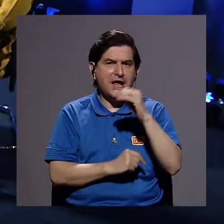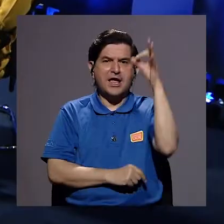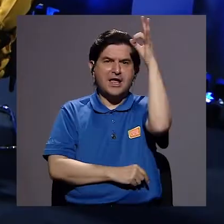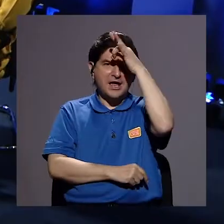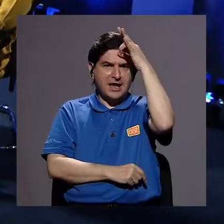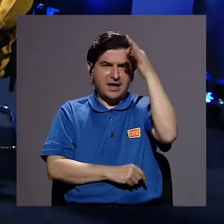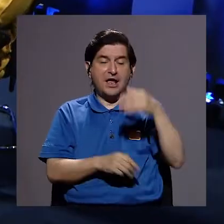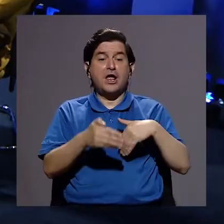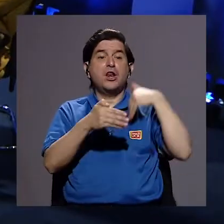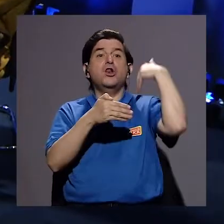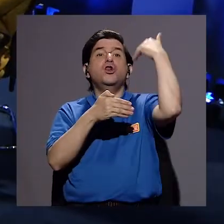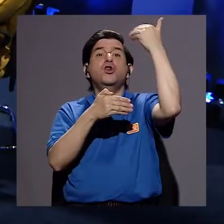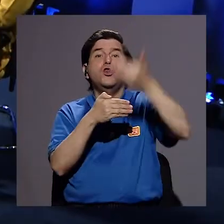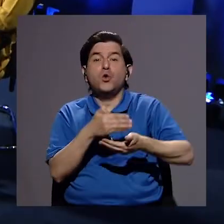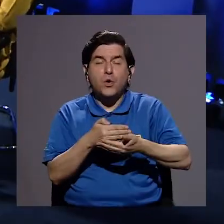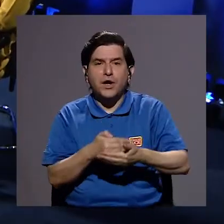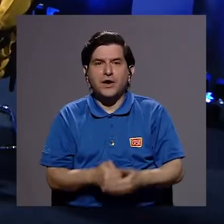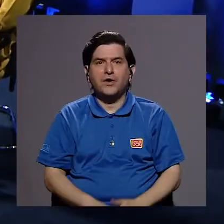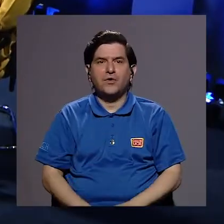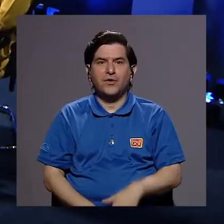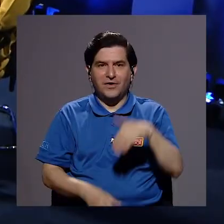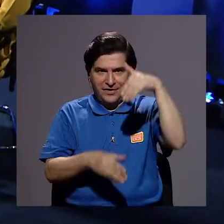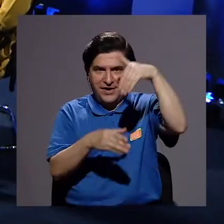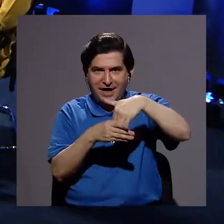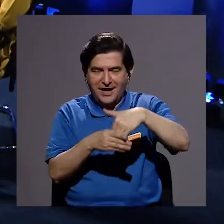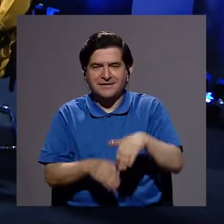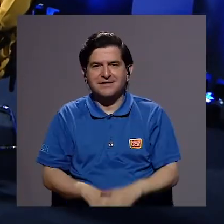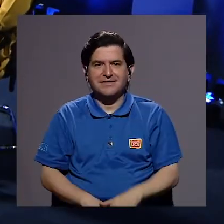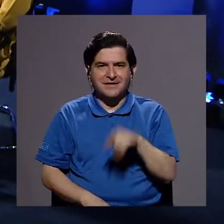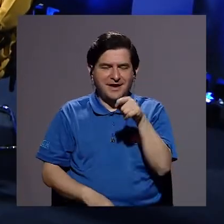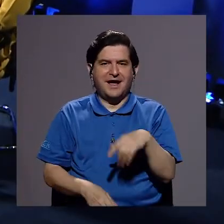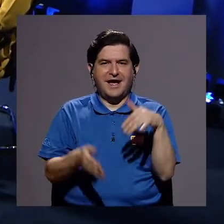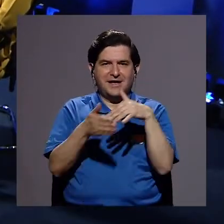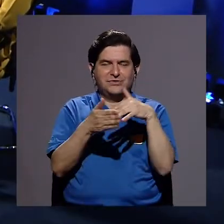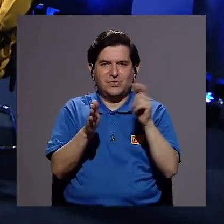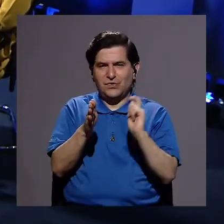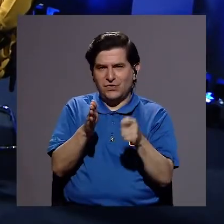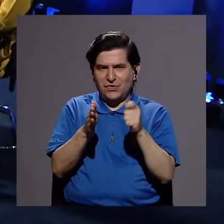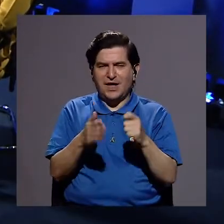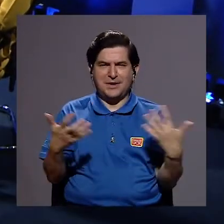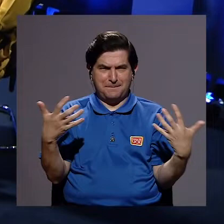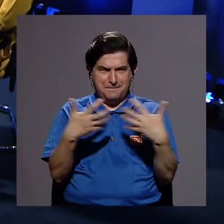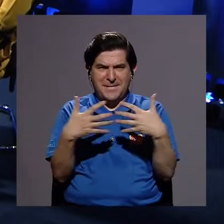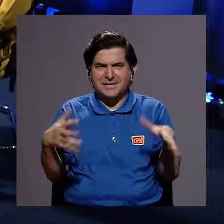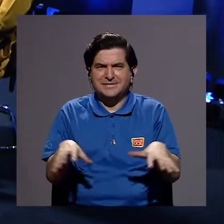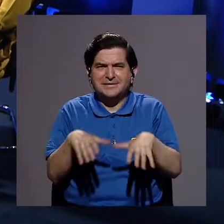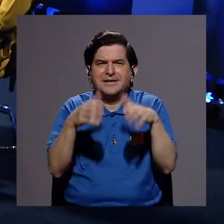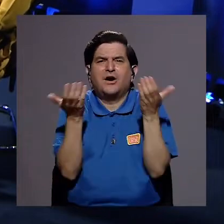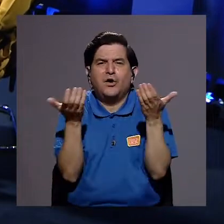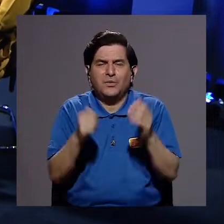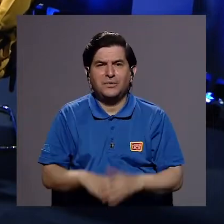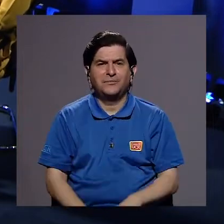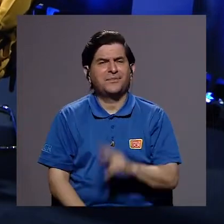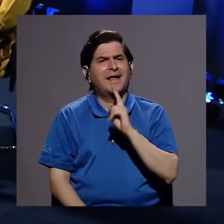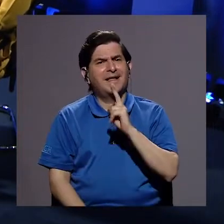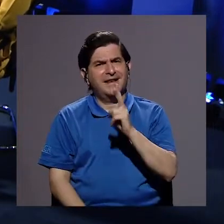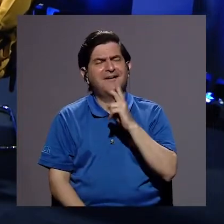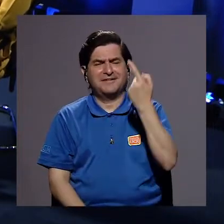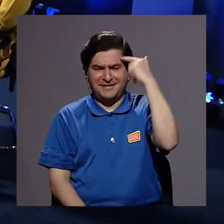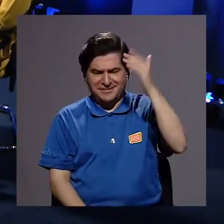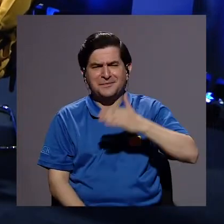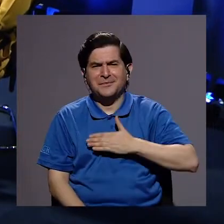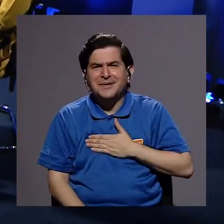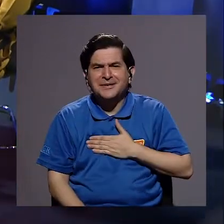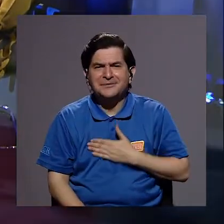la filosofía y posteriormente culmina en el derecho. Cuéntenos un poquito sobre esa combinación. Pues en realidad